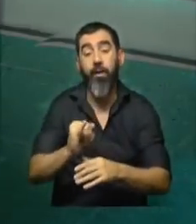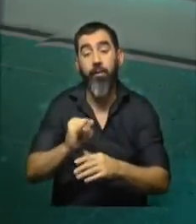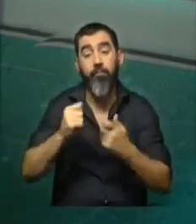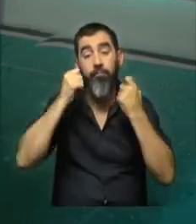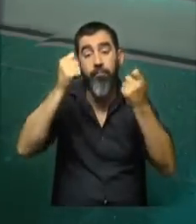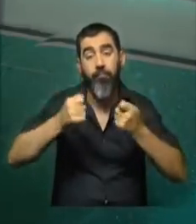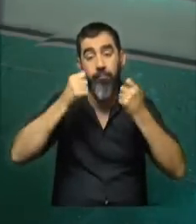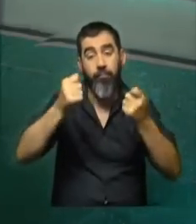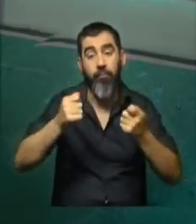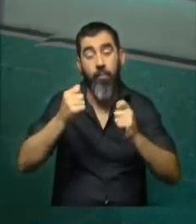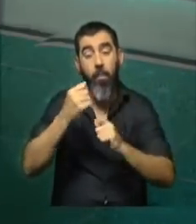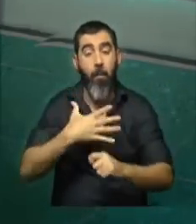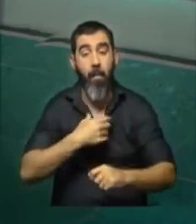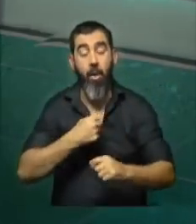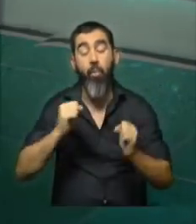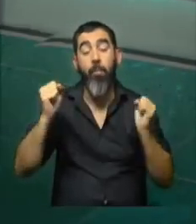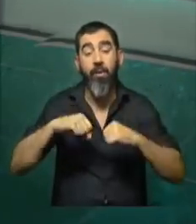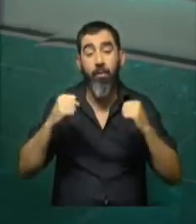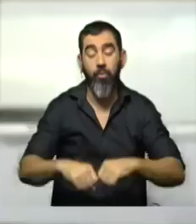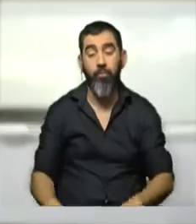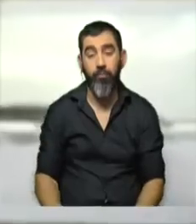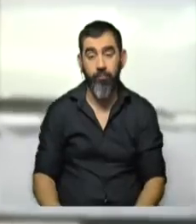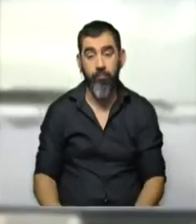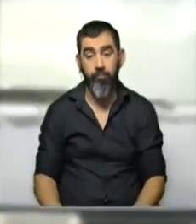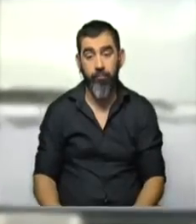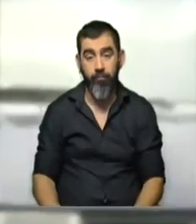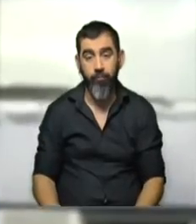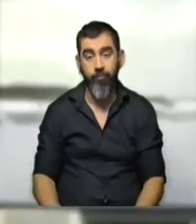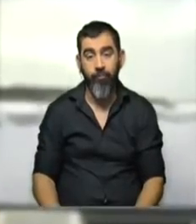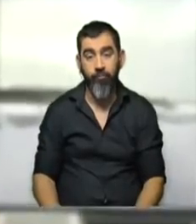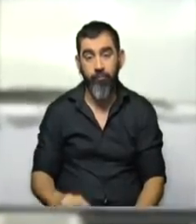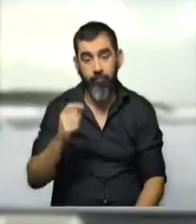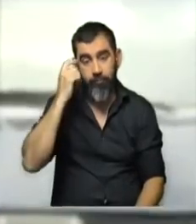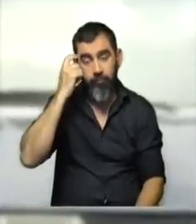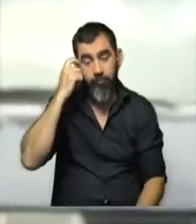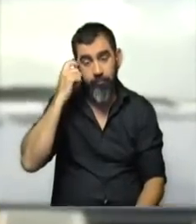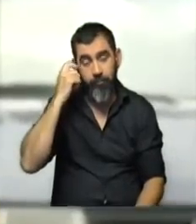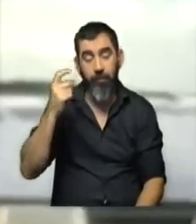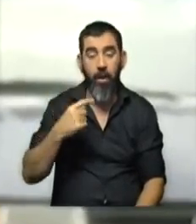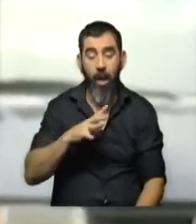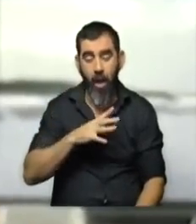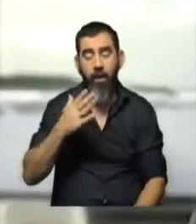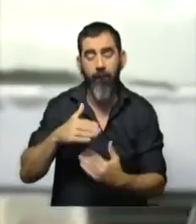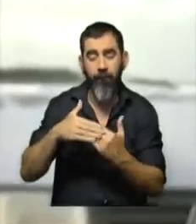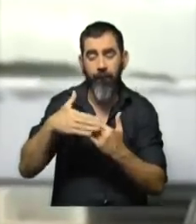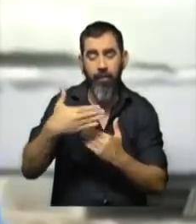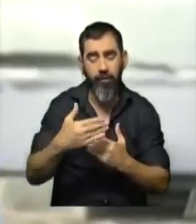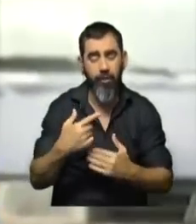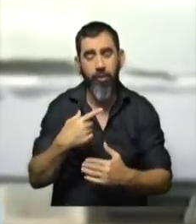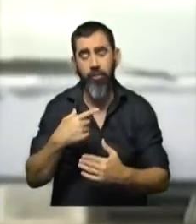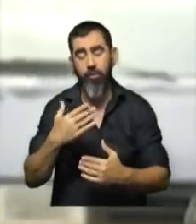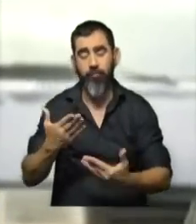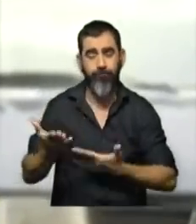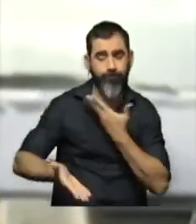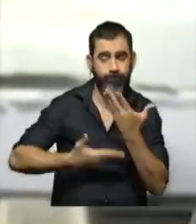militante del Partido Nacional en Paysandú. Esto surge a través de la inquietud de muchos vecinos de acá de la zona de Paysandú,